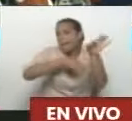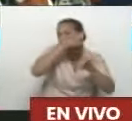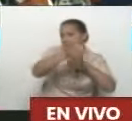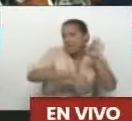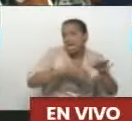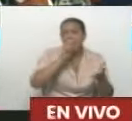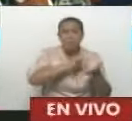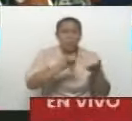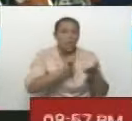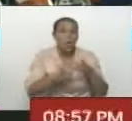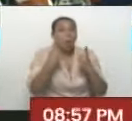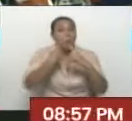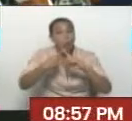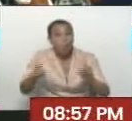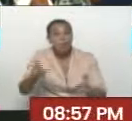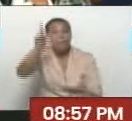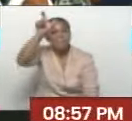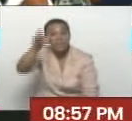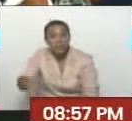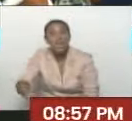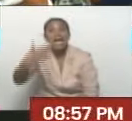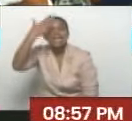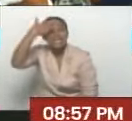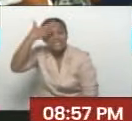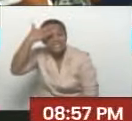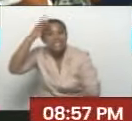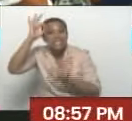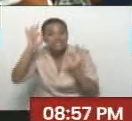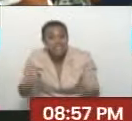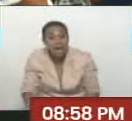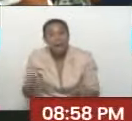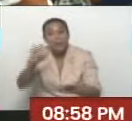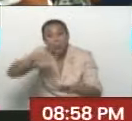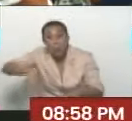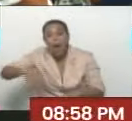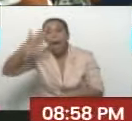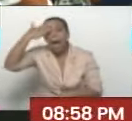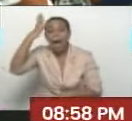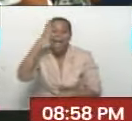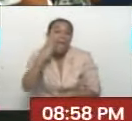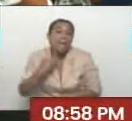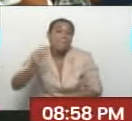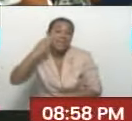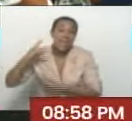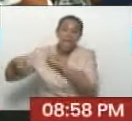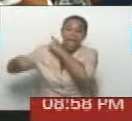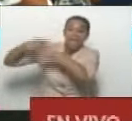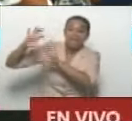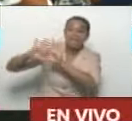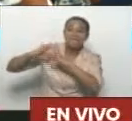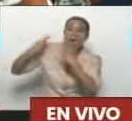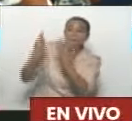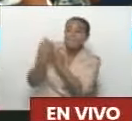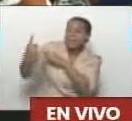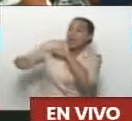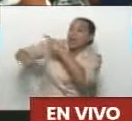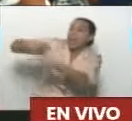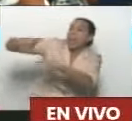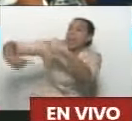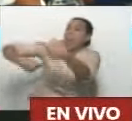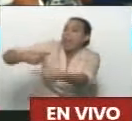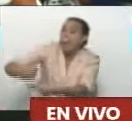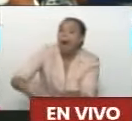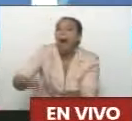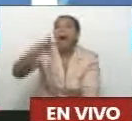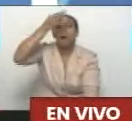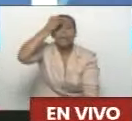tradicionales venezolanas, y otra es la que hacemos realmente desde el saber autóctono, del saber de raíz. Entonces